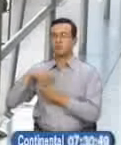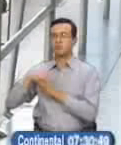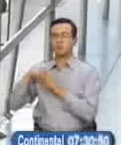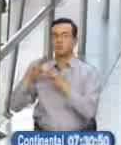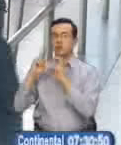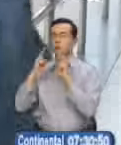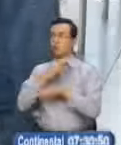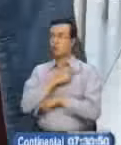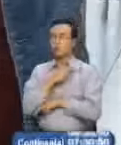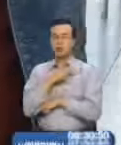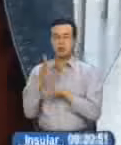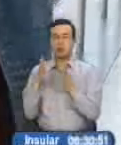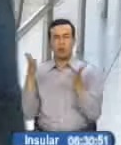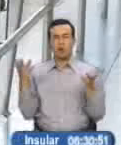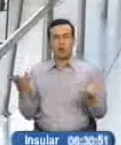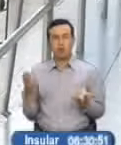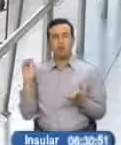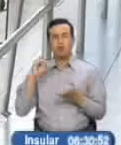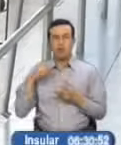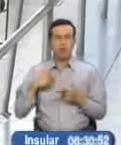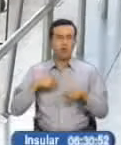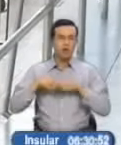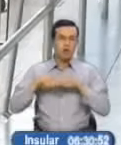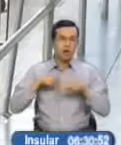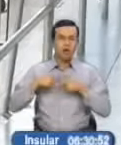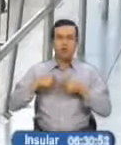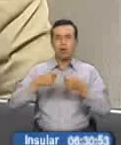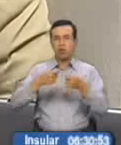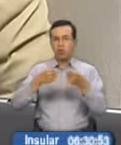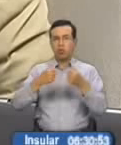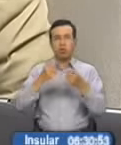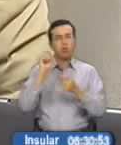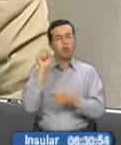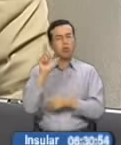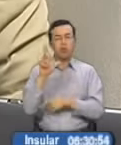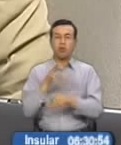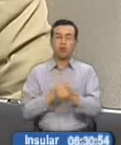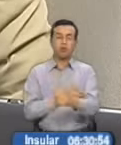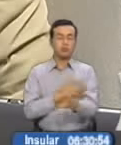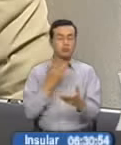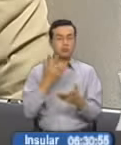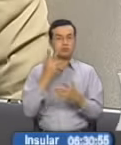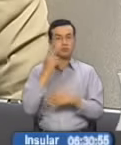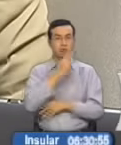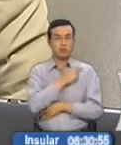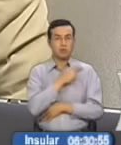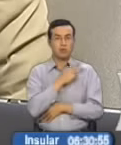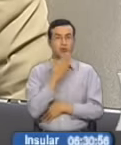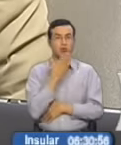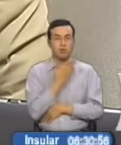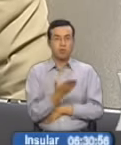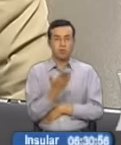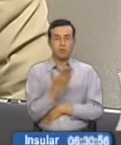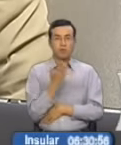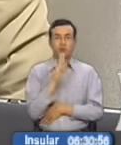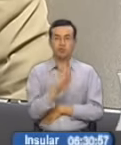temas académicos y otros gastos administrativos excesivos. Las instituciones de educación superior no podrán